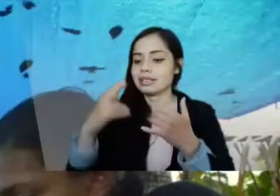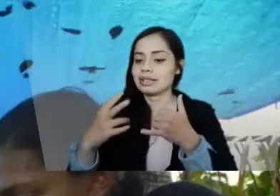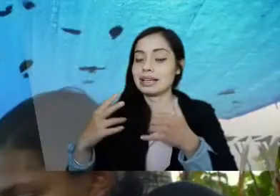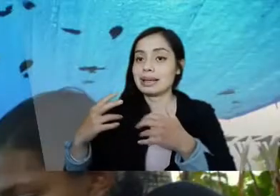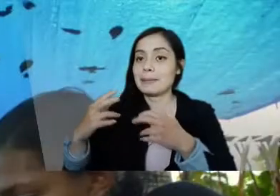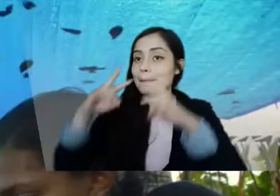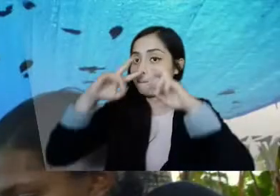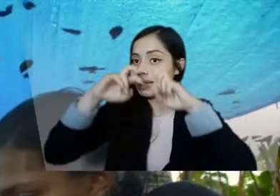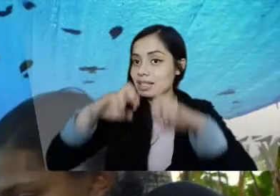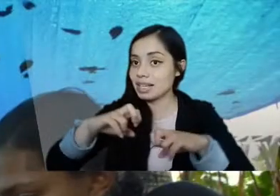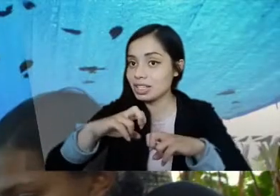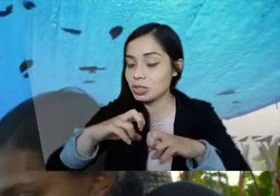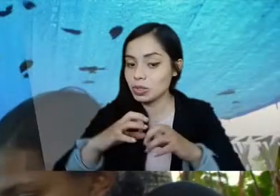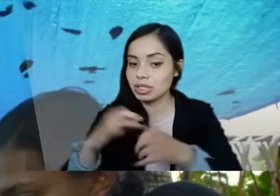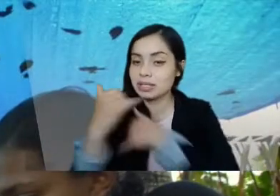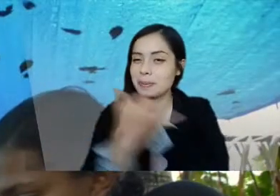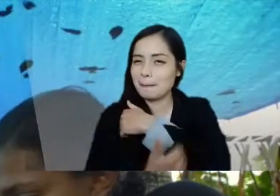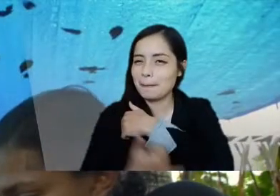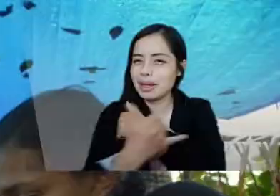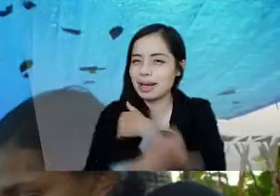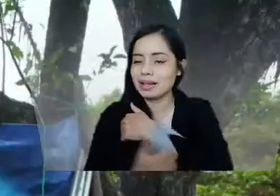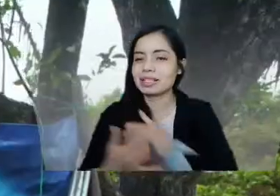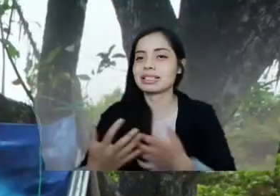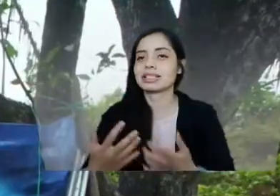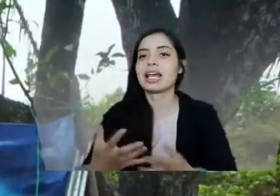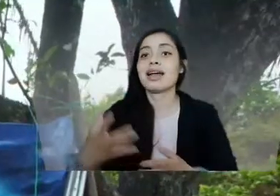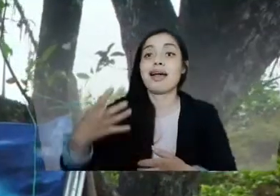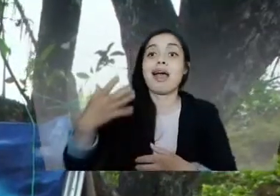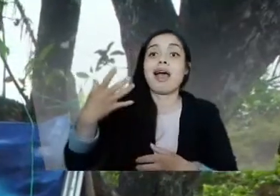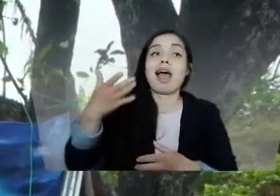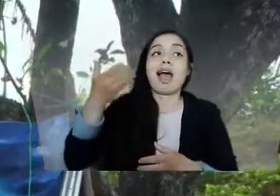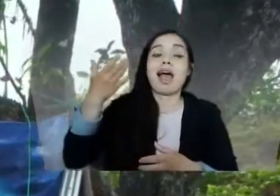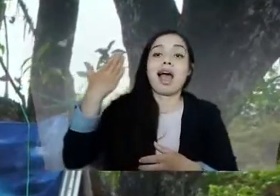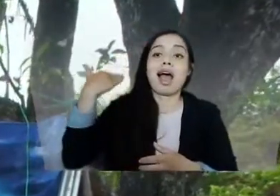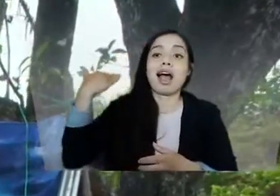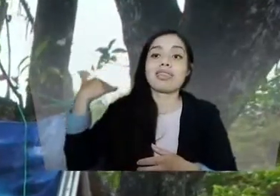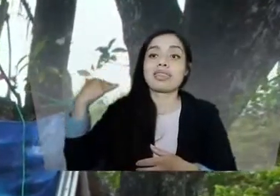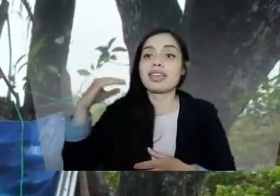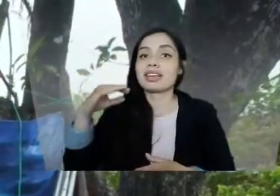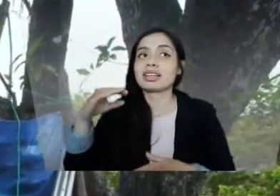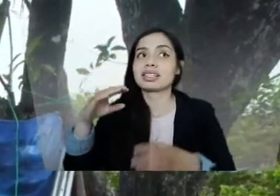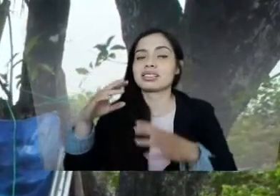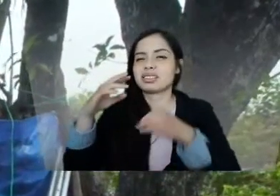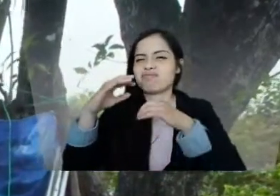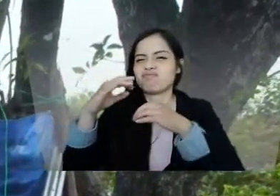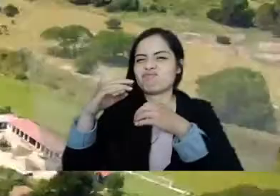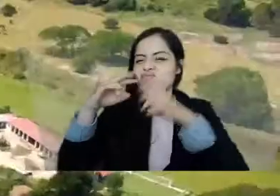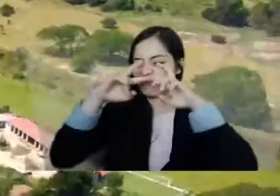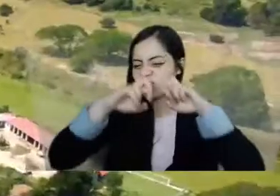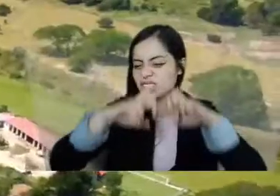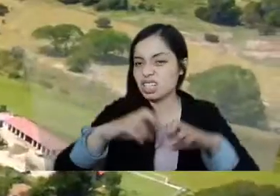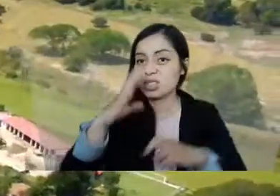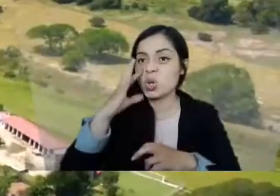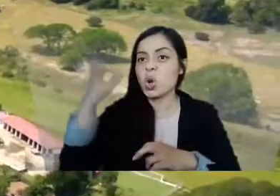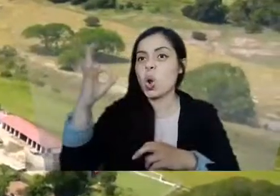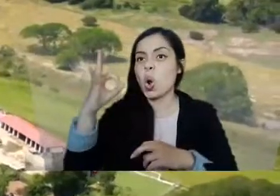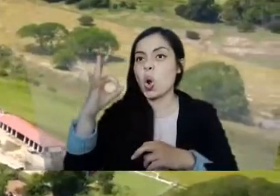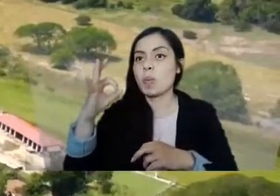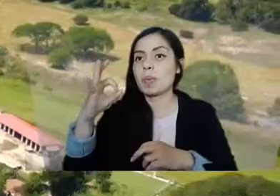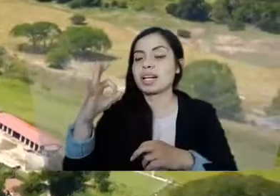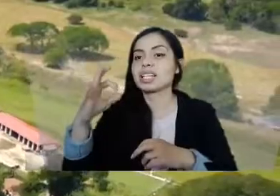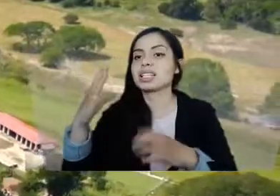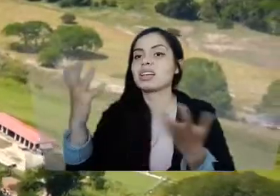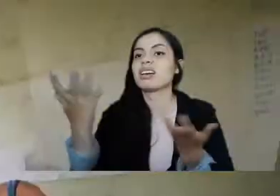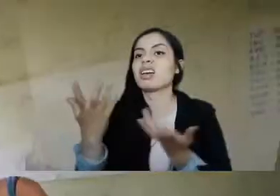equipo son mujeres, mientras que antes eran investigaciones que llegaban de afuera, de solo hombres blancos norteamericanos. Al mismo tiempo, pues